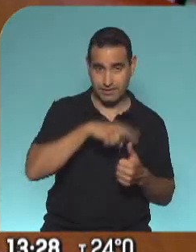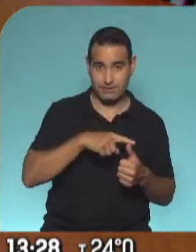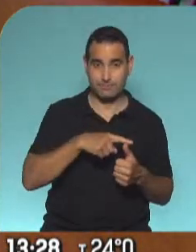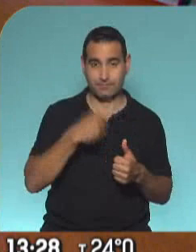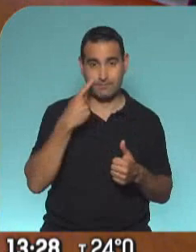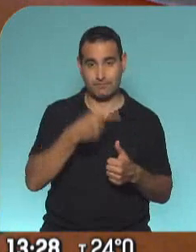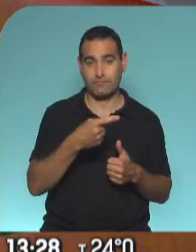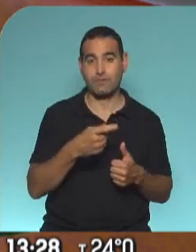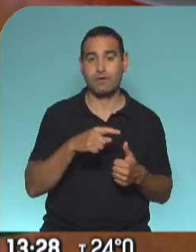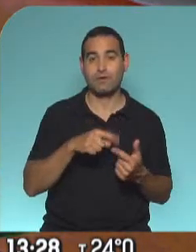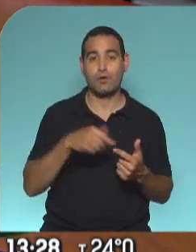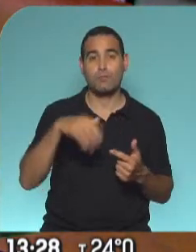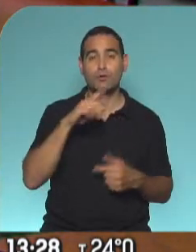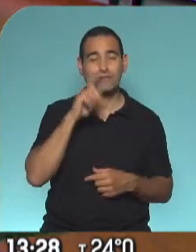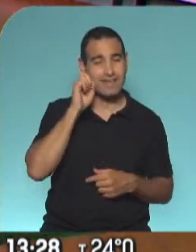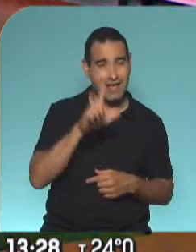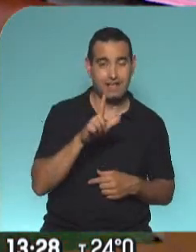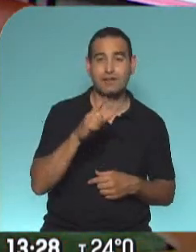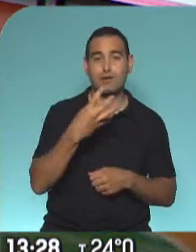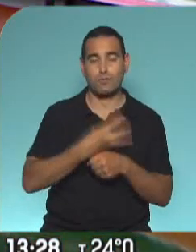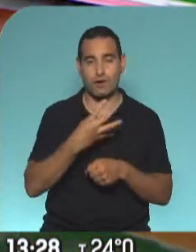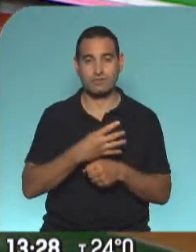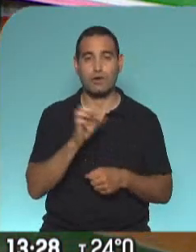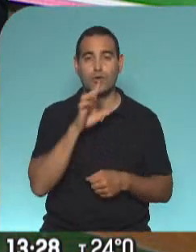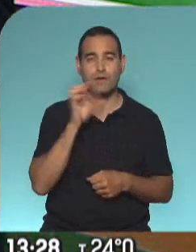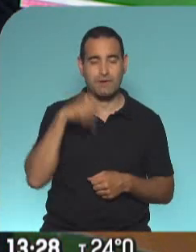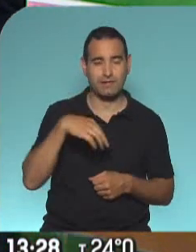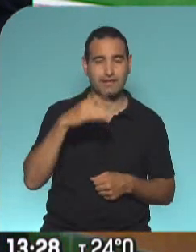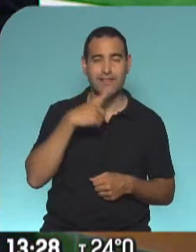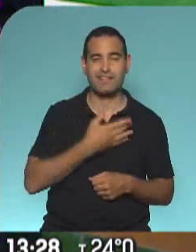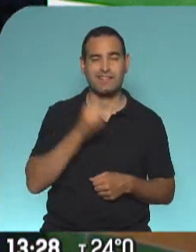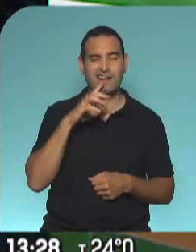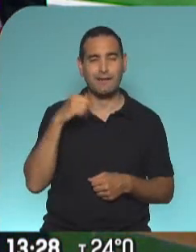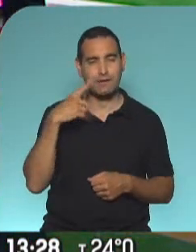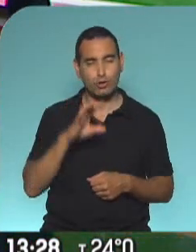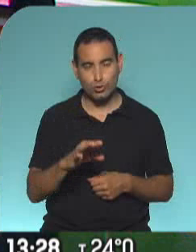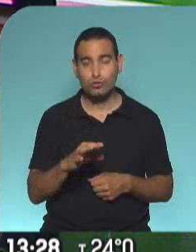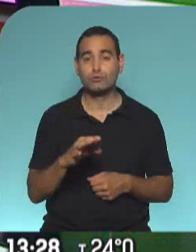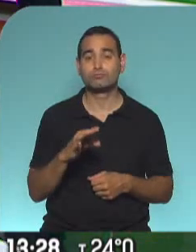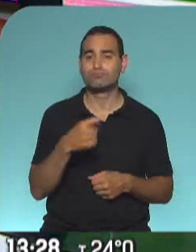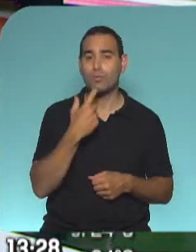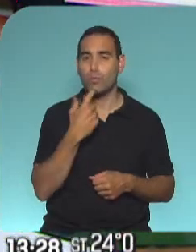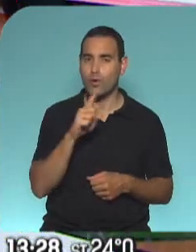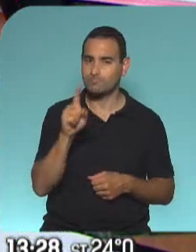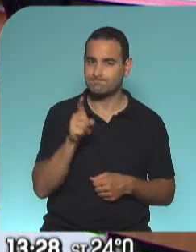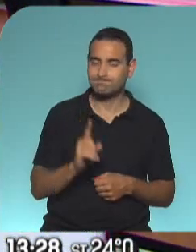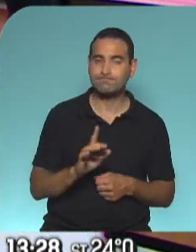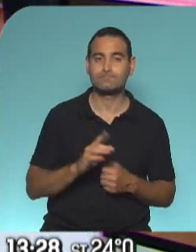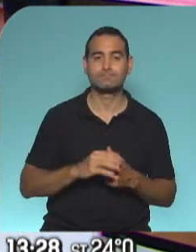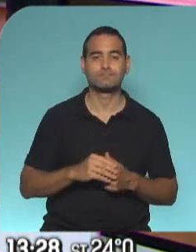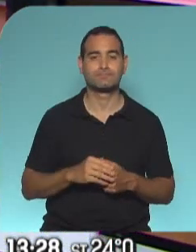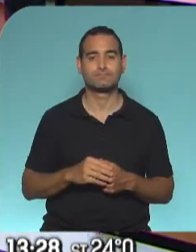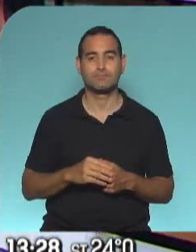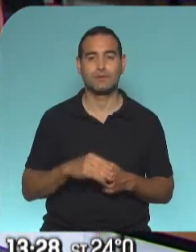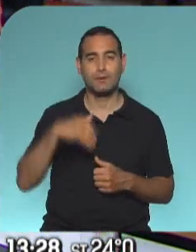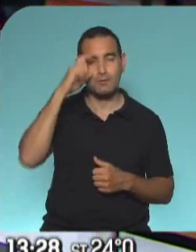abajo, pocas dudas. Montiel, seguro. Martínez Cuarta, Otamendi. Tagliafico, ahí está el gran interrogante. Dale. Que puede jugar ahí.